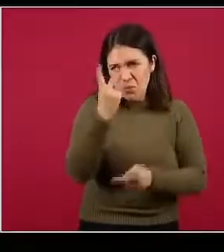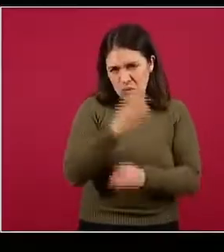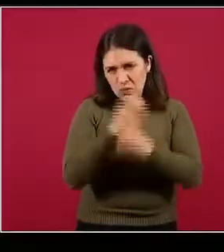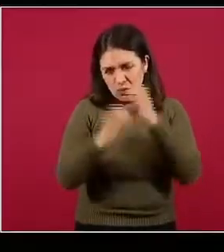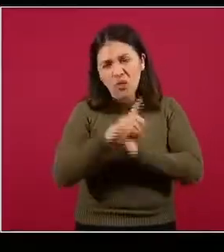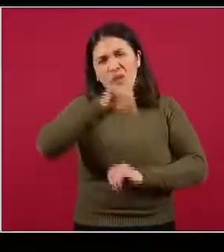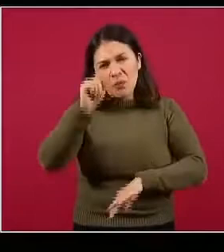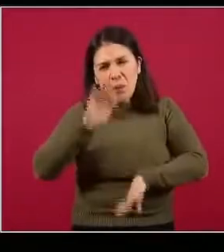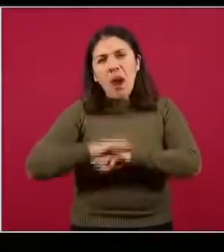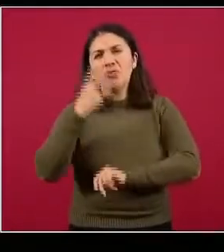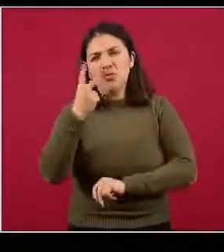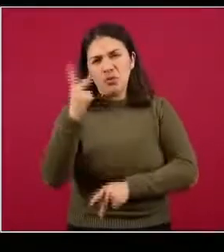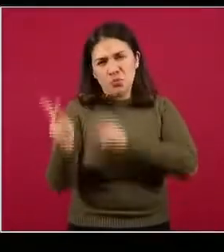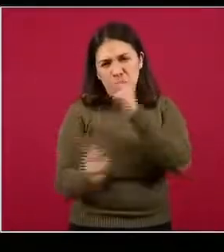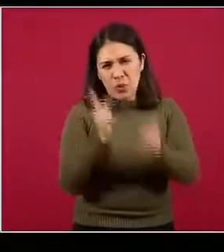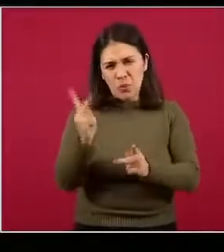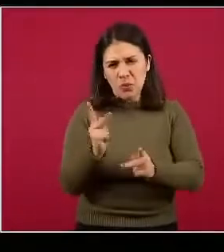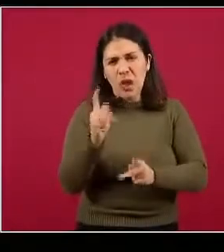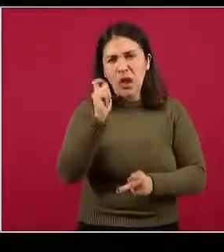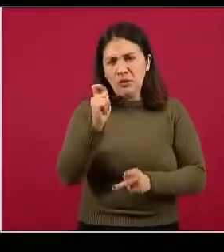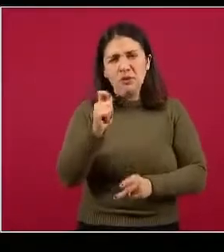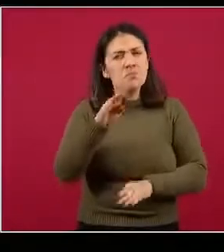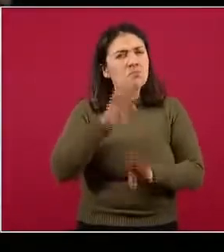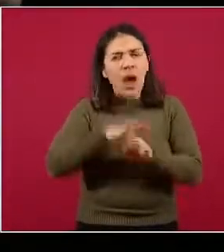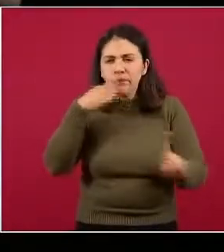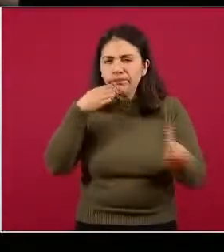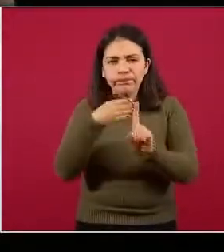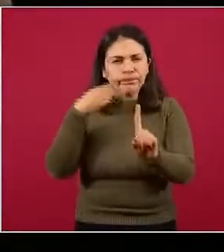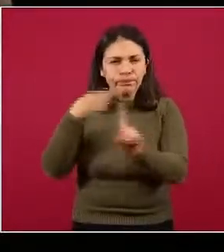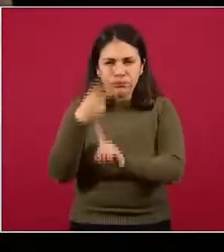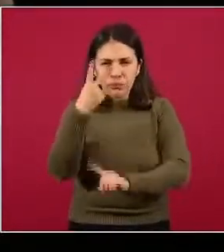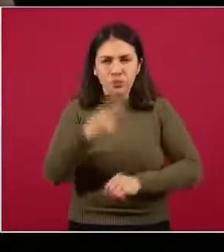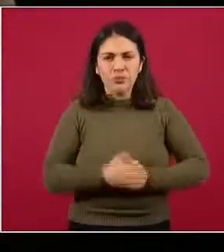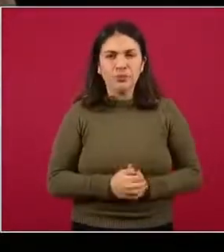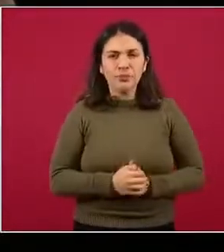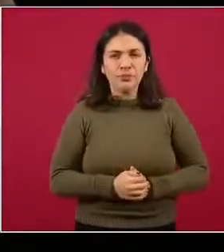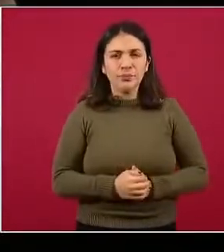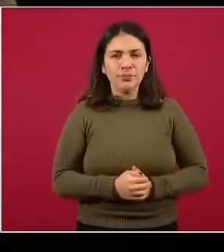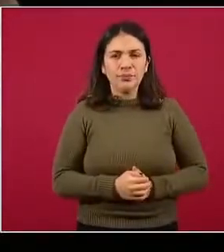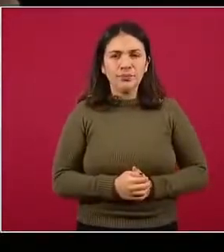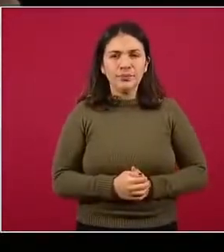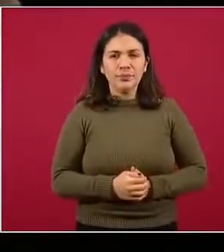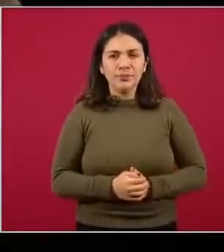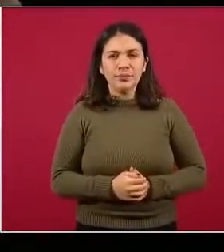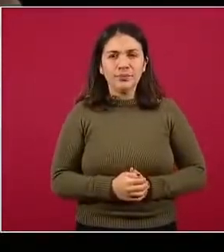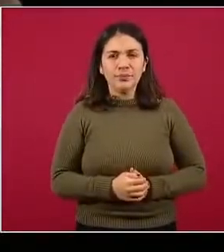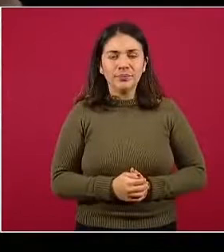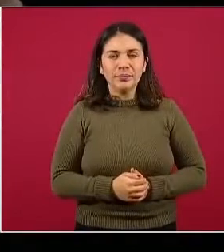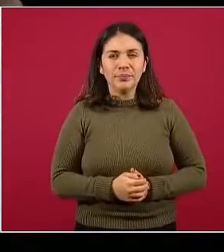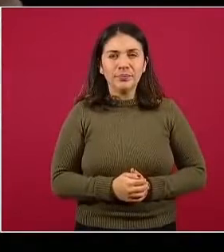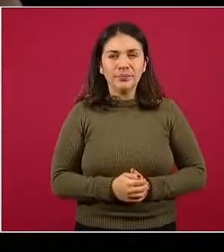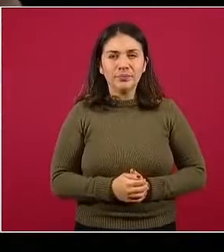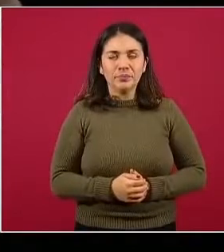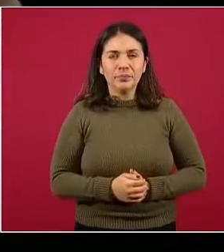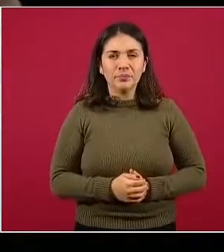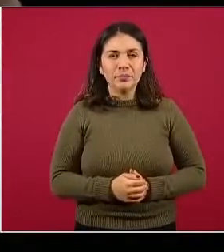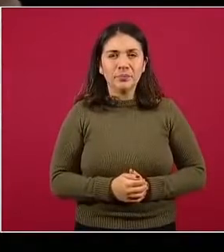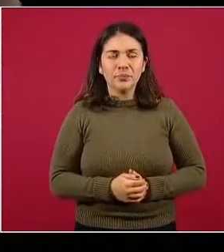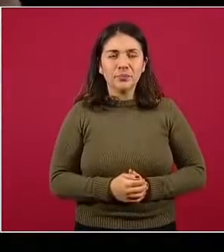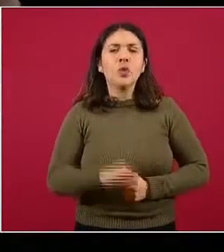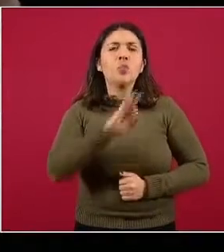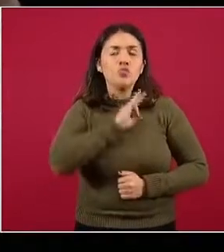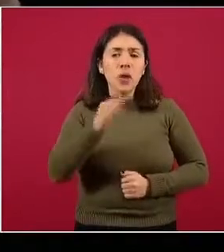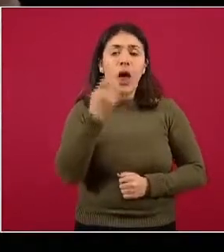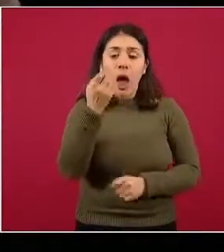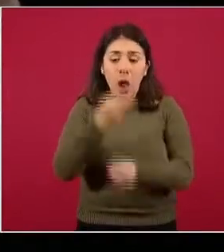hago dos más, que son muy concretas. Perdón, compañeros, pues es que ahora sí que vengo con el cargo. Podemos dar dos rondas también para